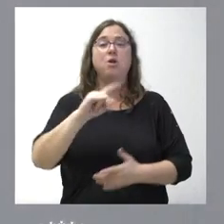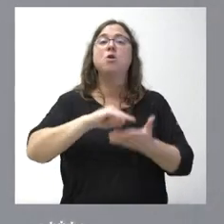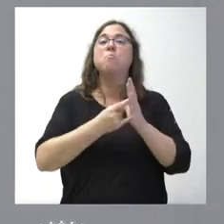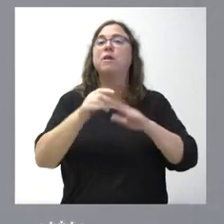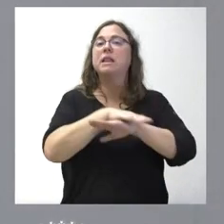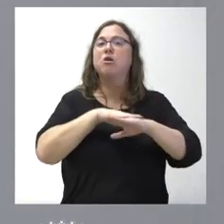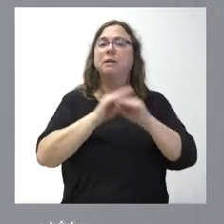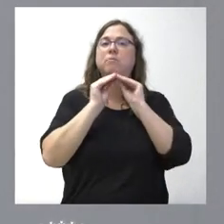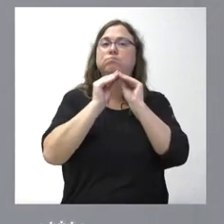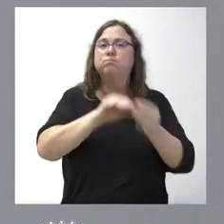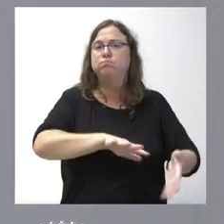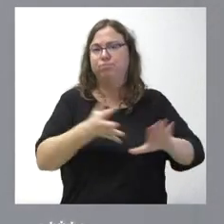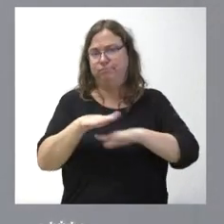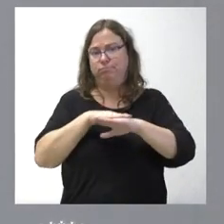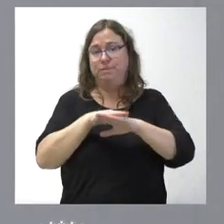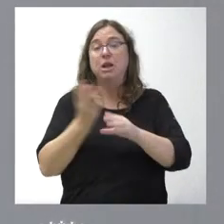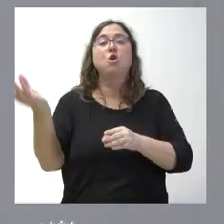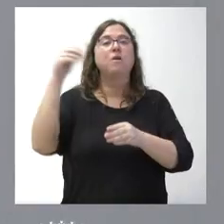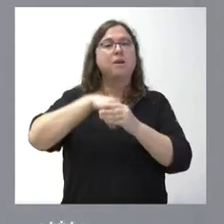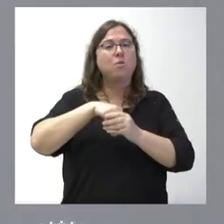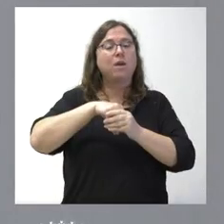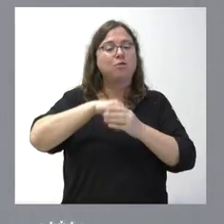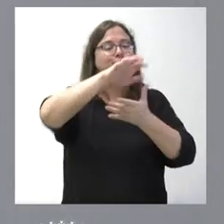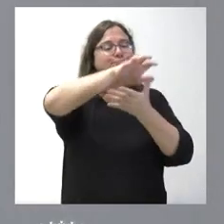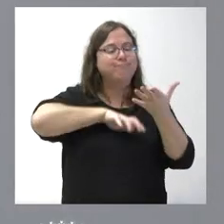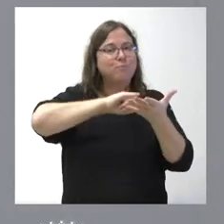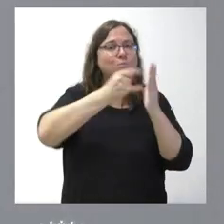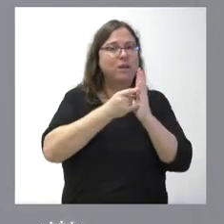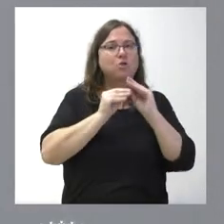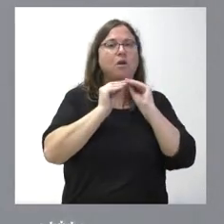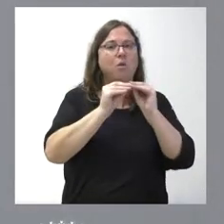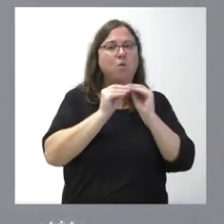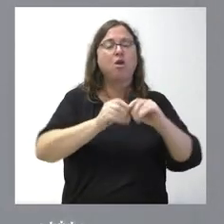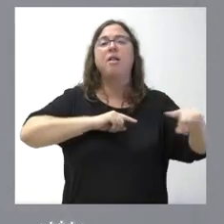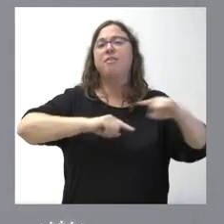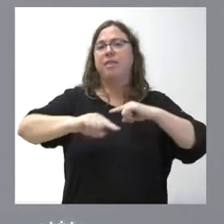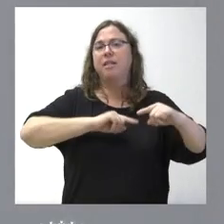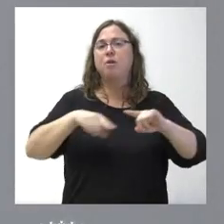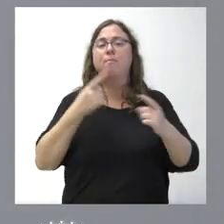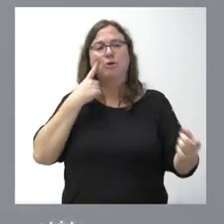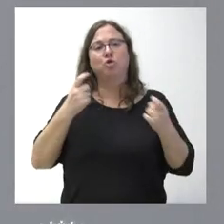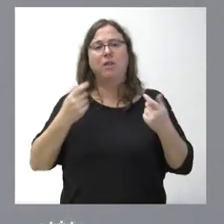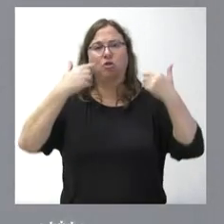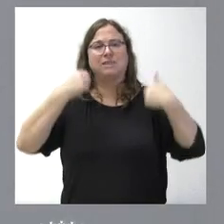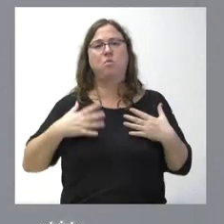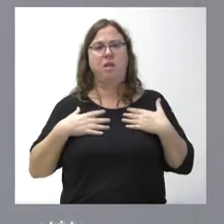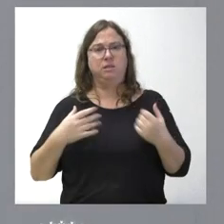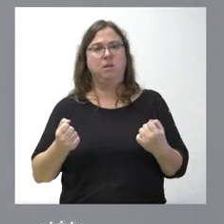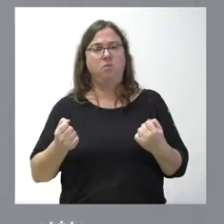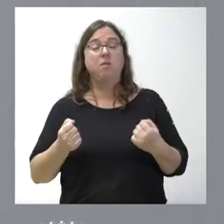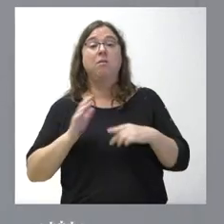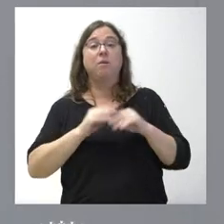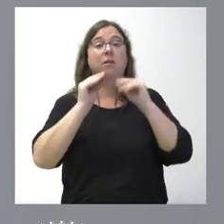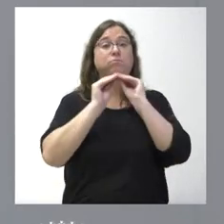ejecución del mismo incluye la redacción del proyecto básico y la ejecución la dirección facultativa y la coordinación de seguridad y salud para la